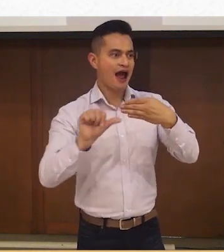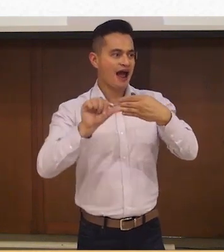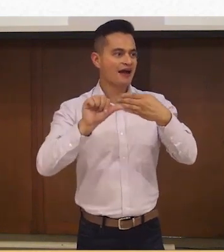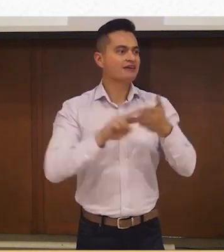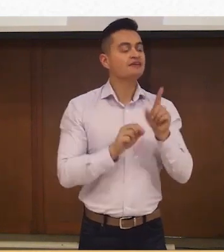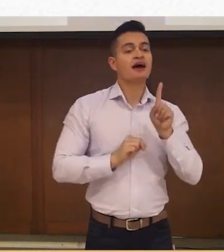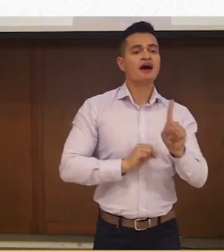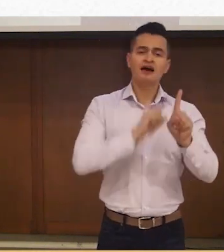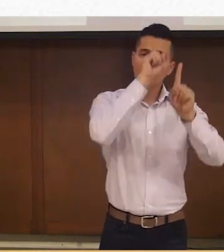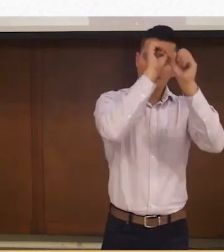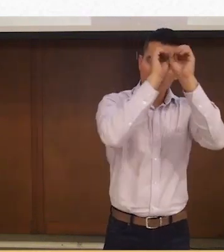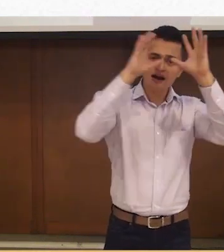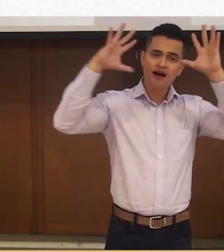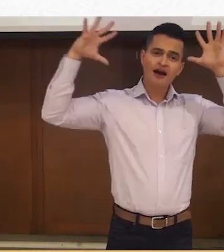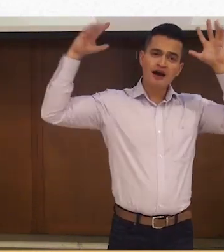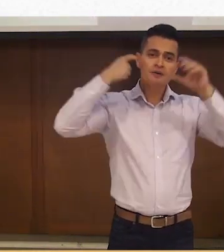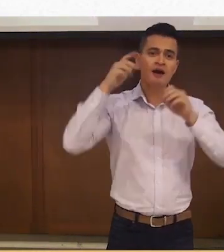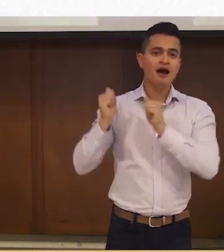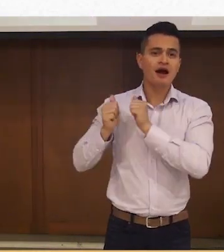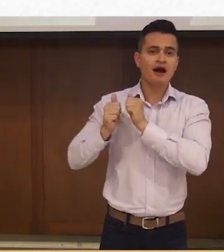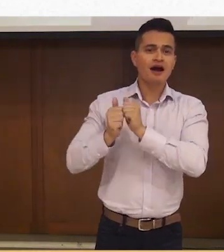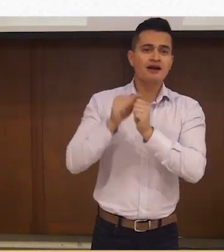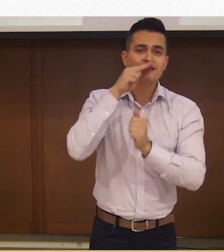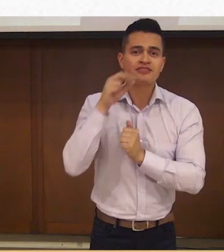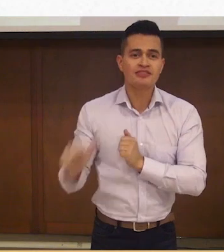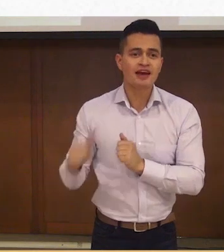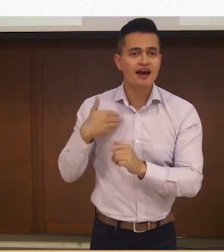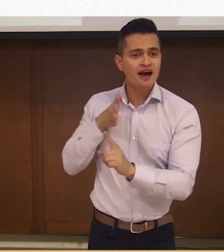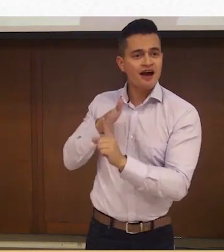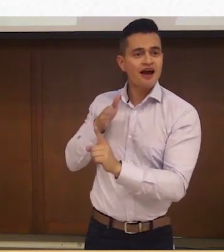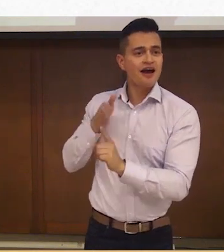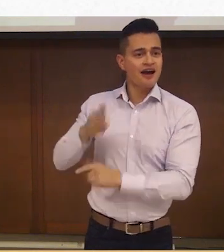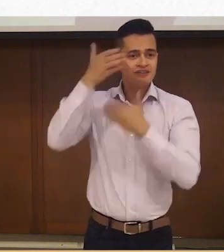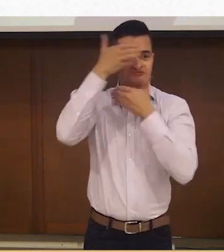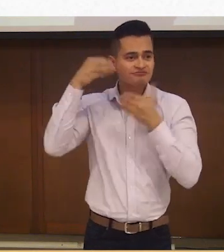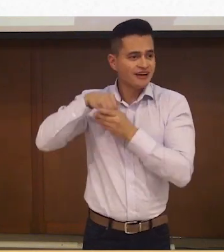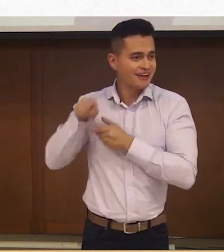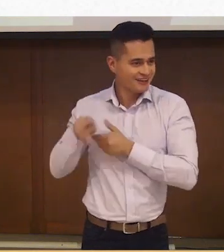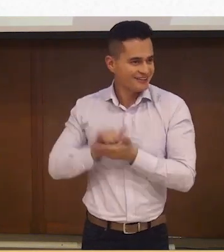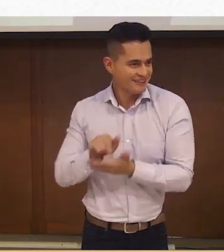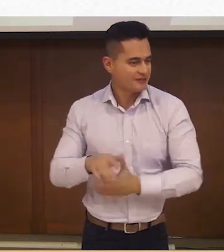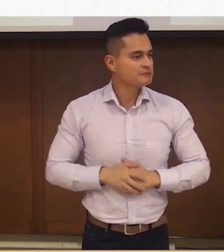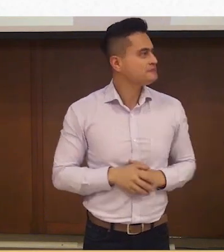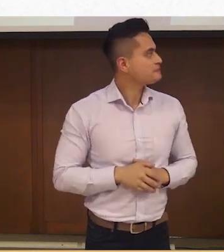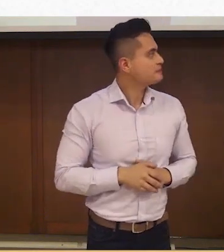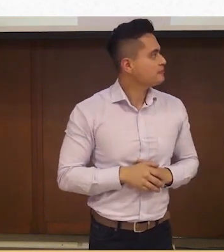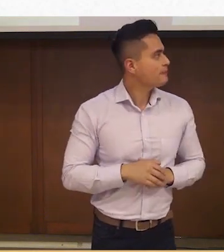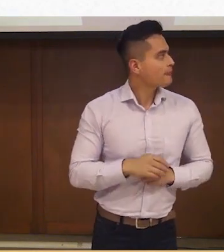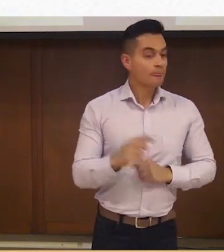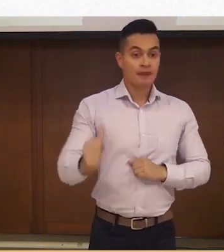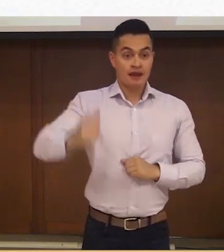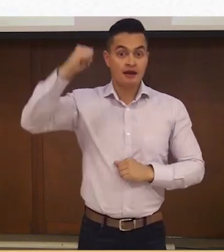Y queda el chico que va pensando en ella y la guerrillera. Sigamos. Y atrás está el